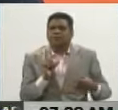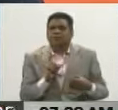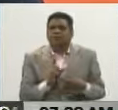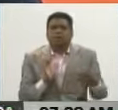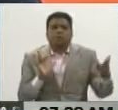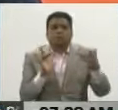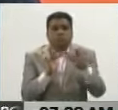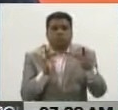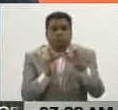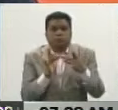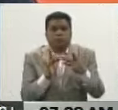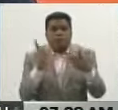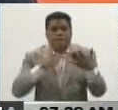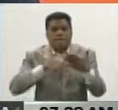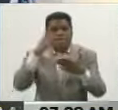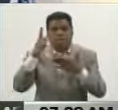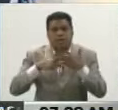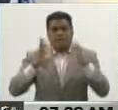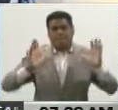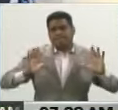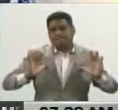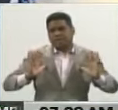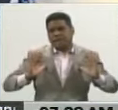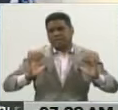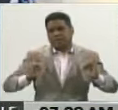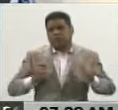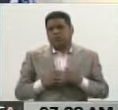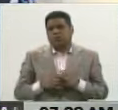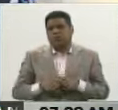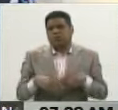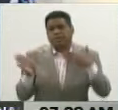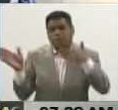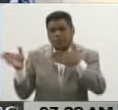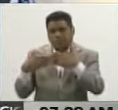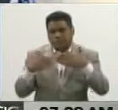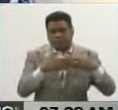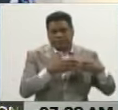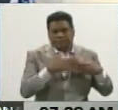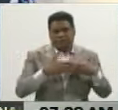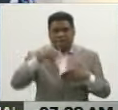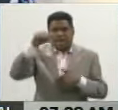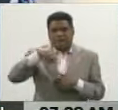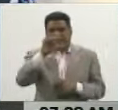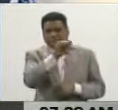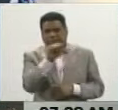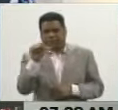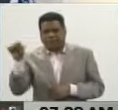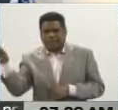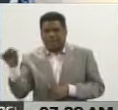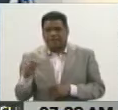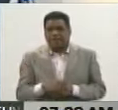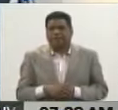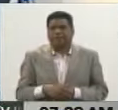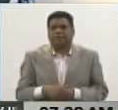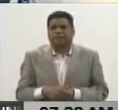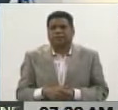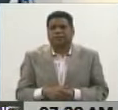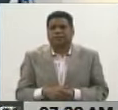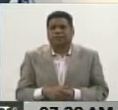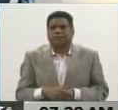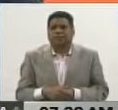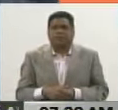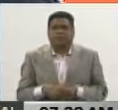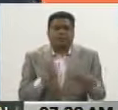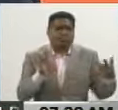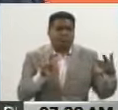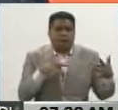plan vacacional que estamos por cerrar en esta semana, para activarnos con el inicio